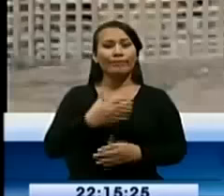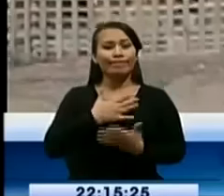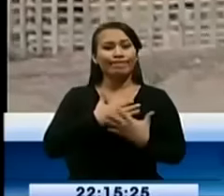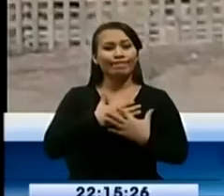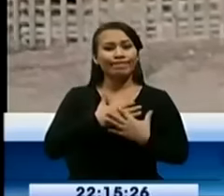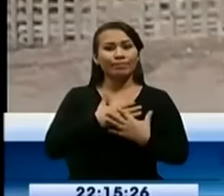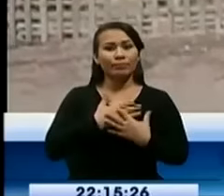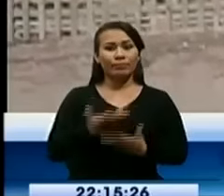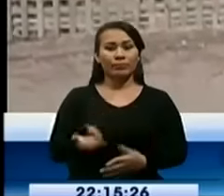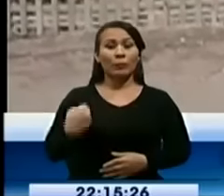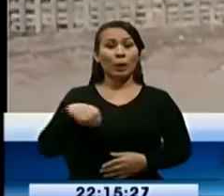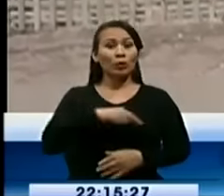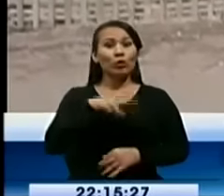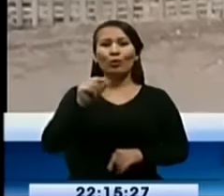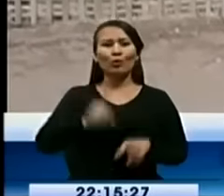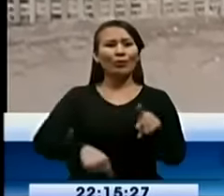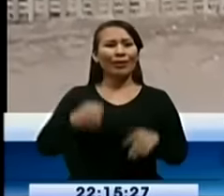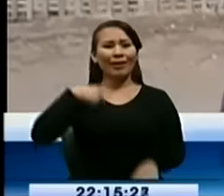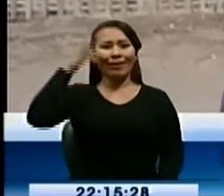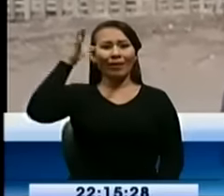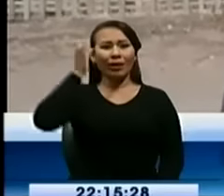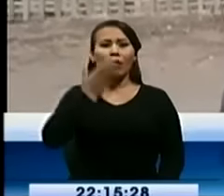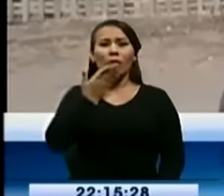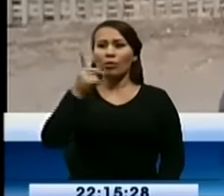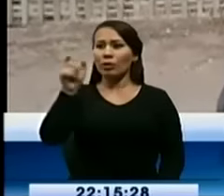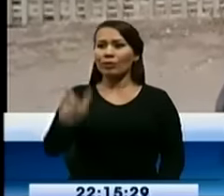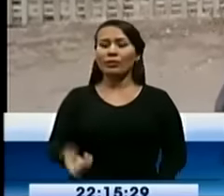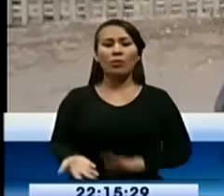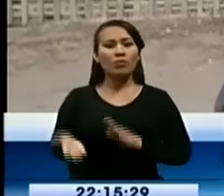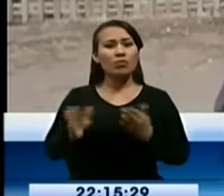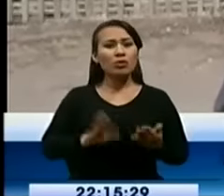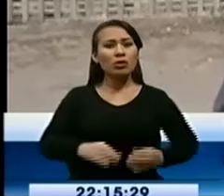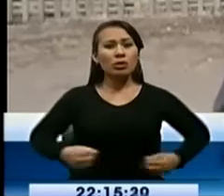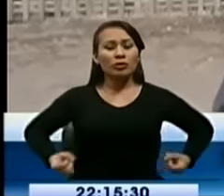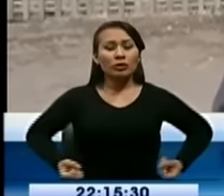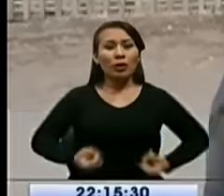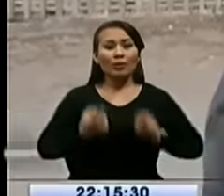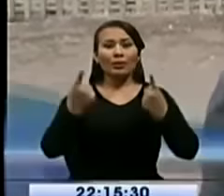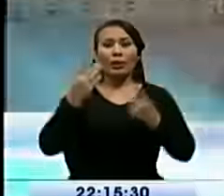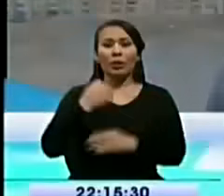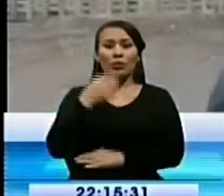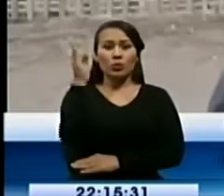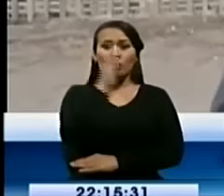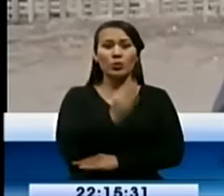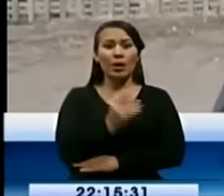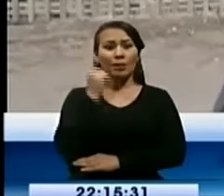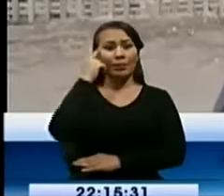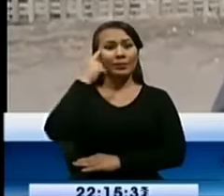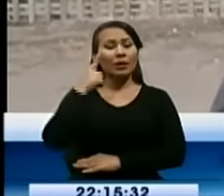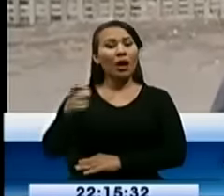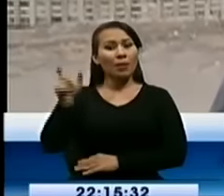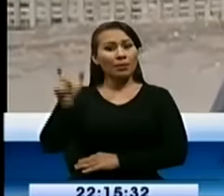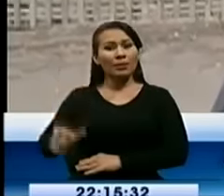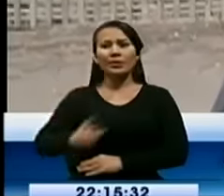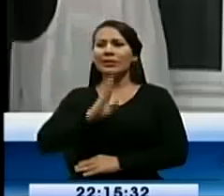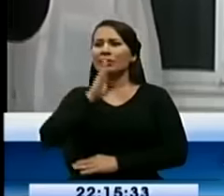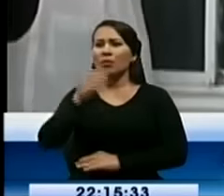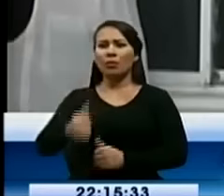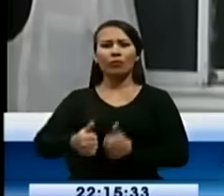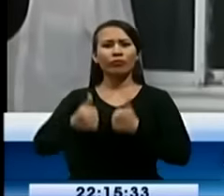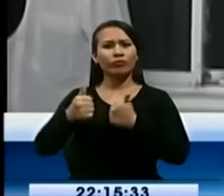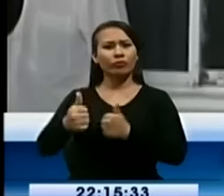Nosotros todavía no podemos creer, fue de un momento al otro, no pensamos algo así, siempre fue una persona llena de vida.